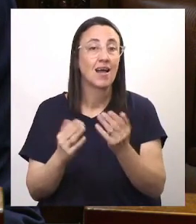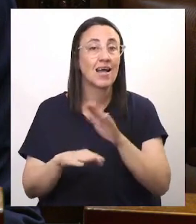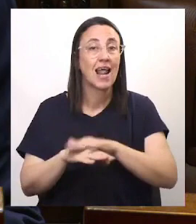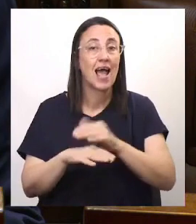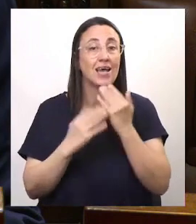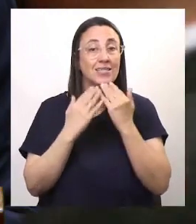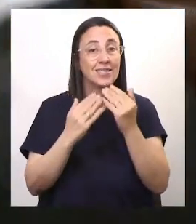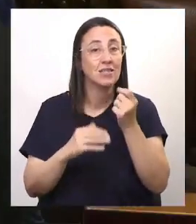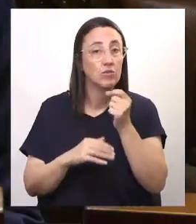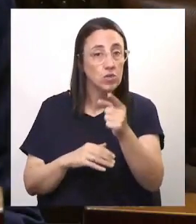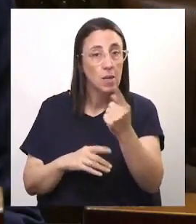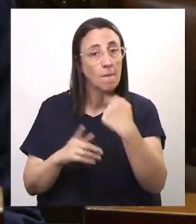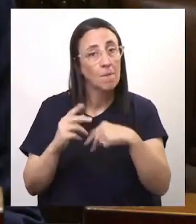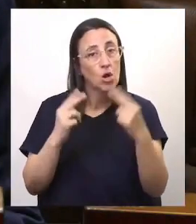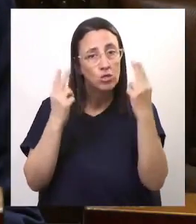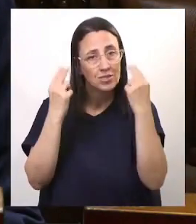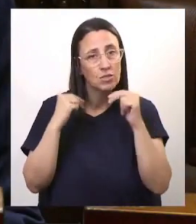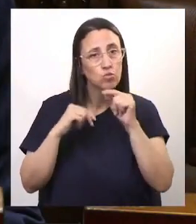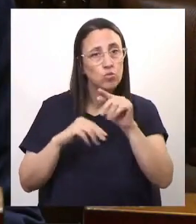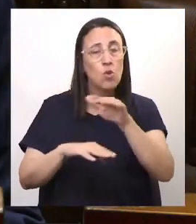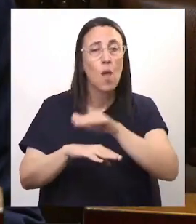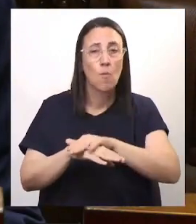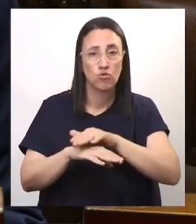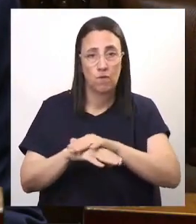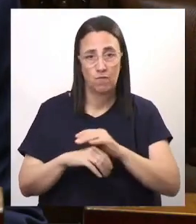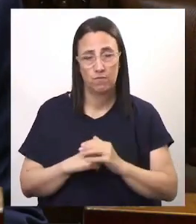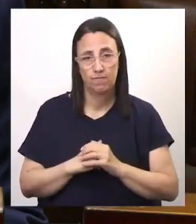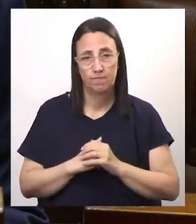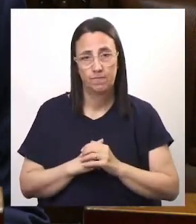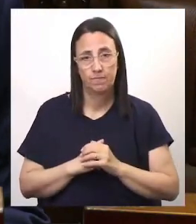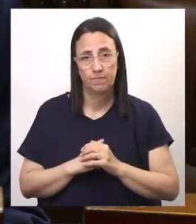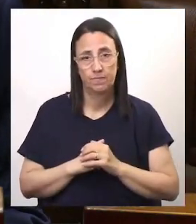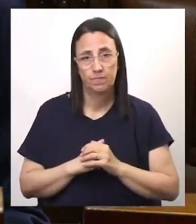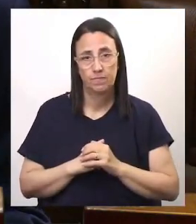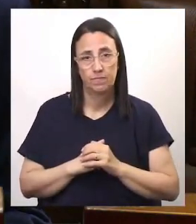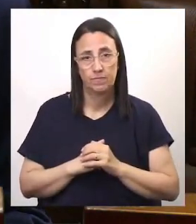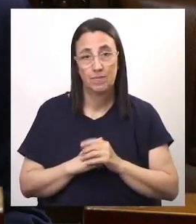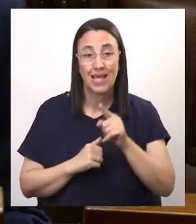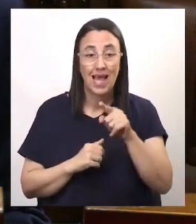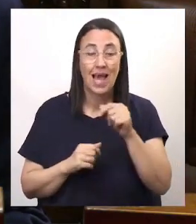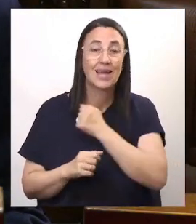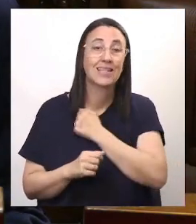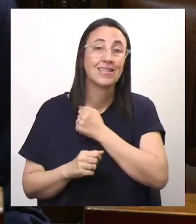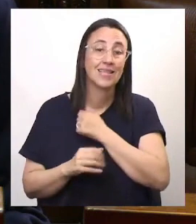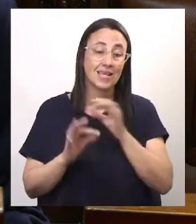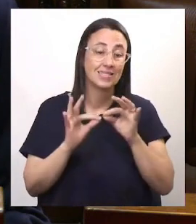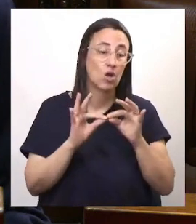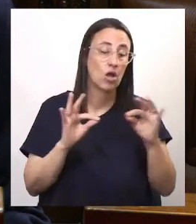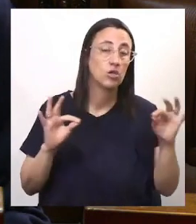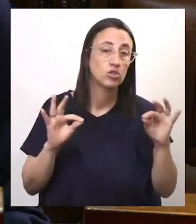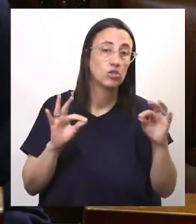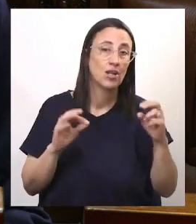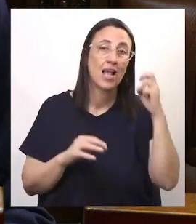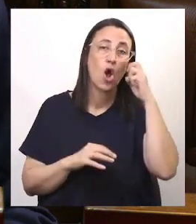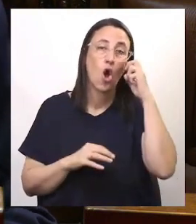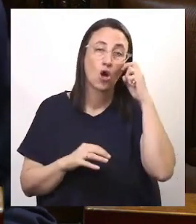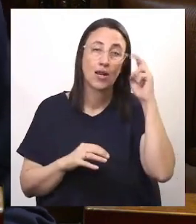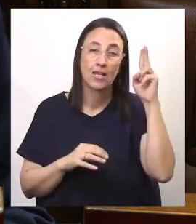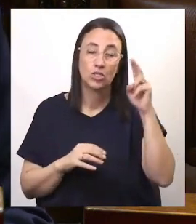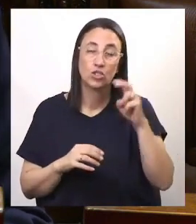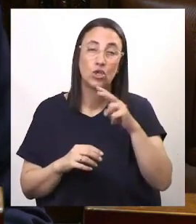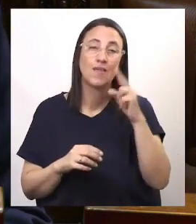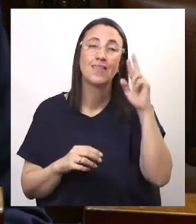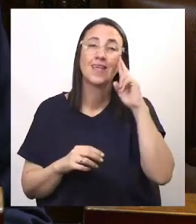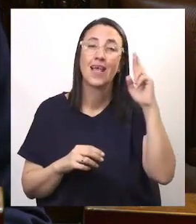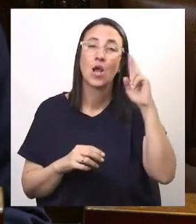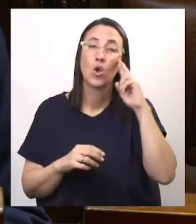cesa ante vuestra presencia soberana. Y Artigas, en esa oración inaugural en el Congreso de Tres Cruces en abril